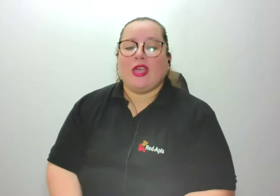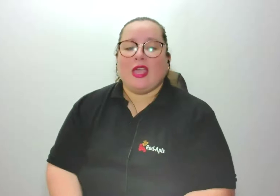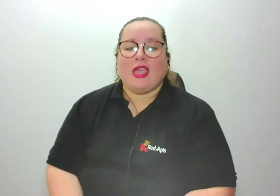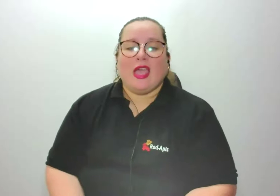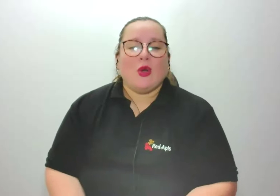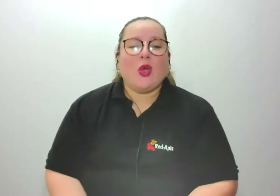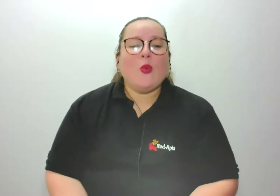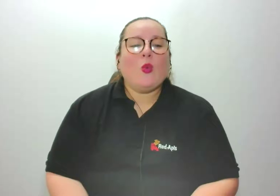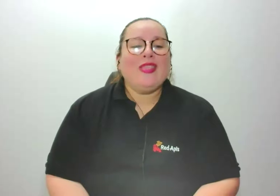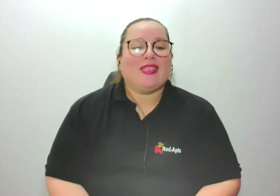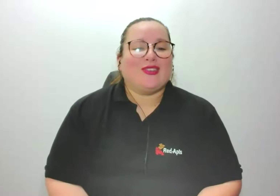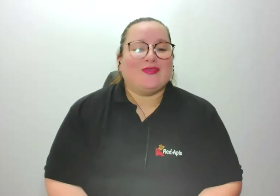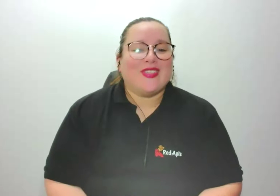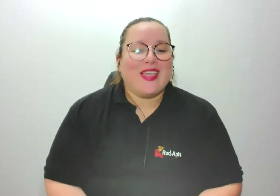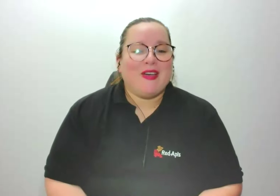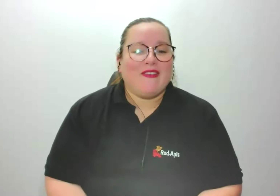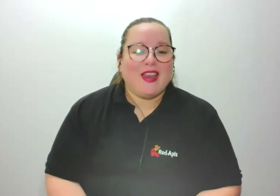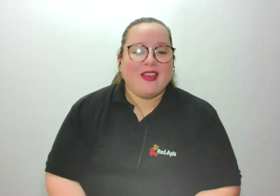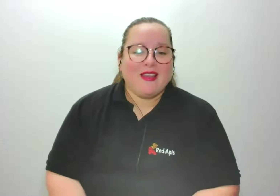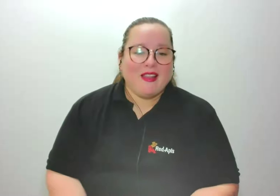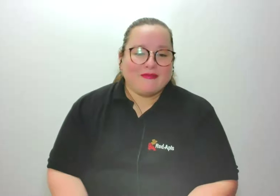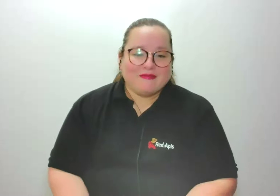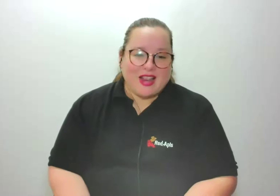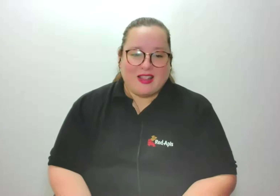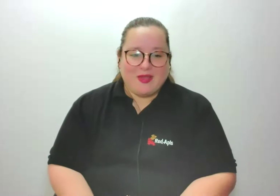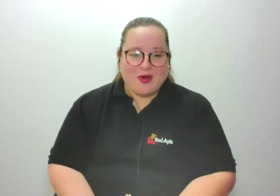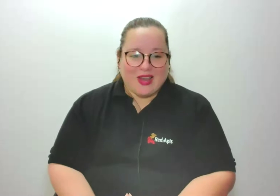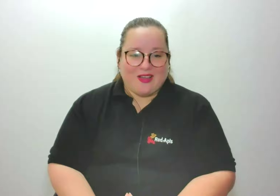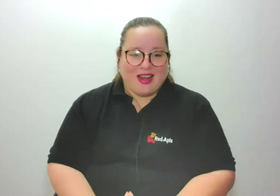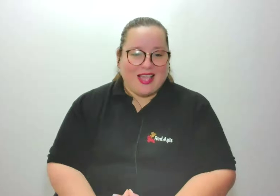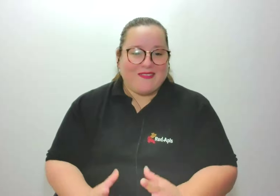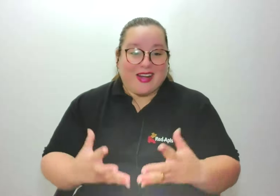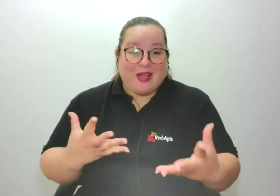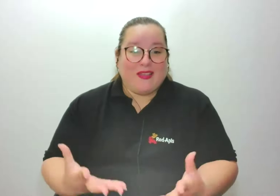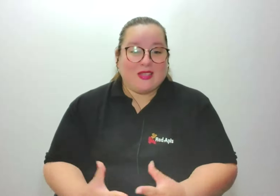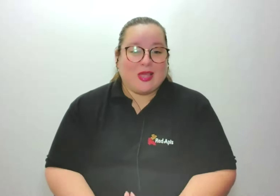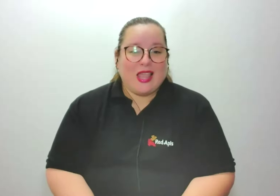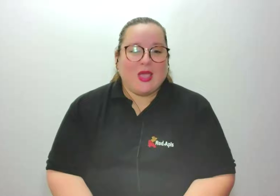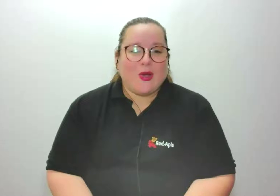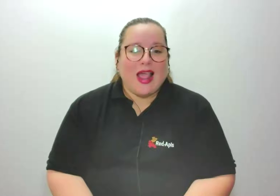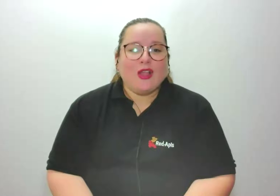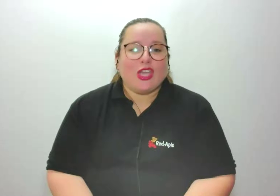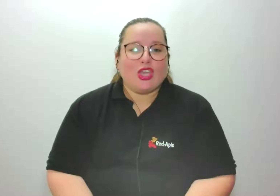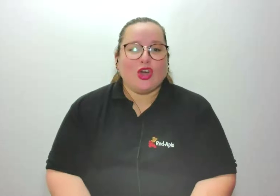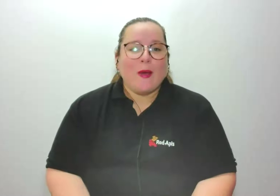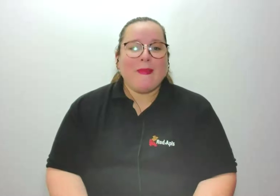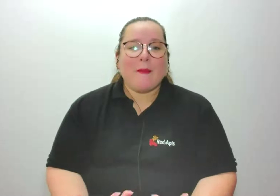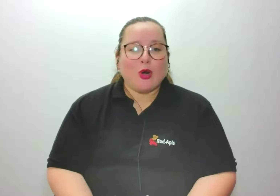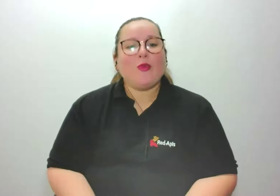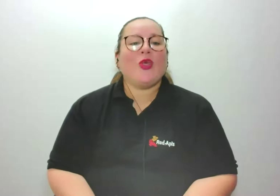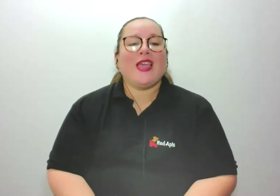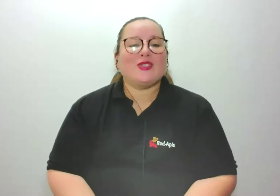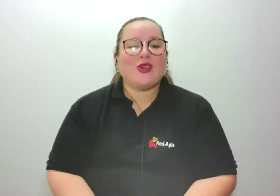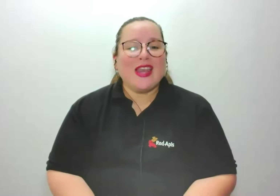No es un cuento, no es como un cuento, es más bien, mira, dejémoslo de lado, la vernácula visual es igual a algo que